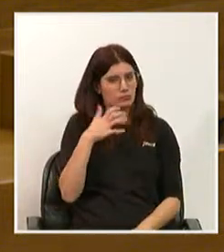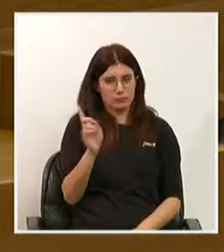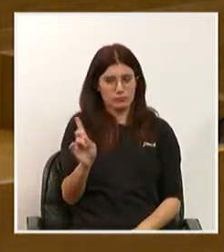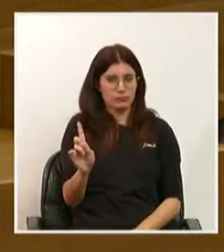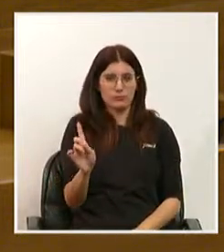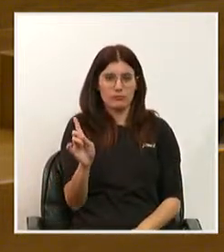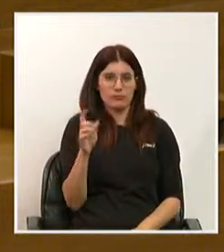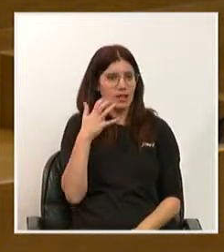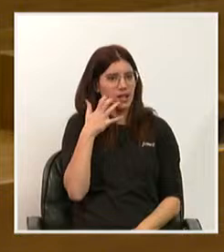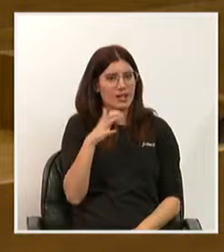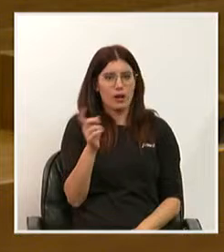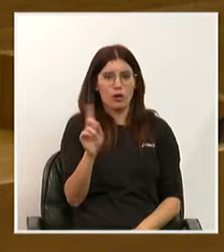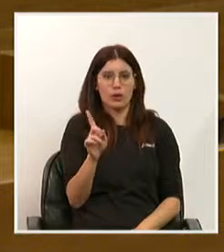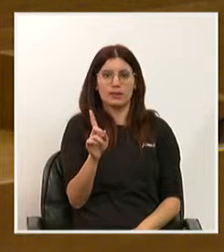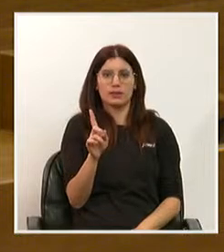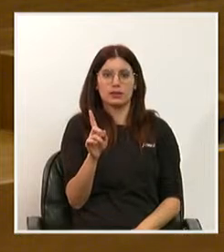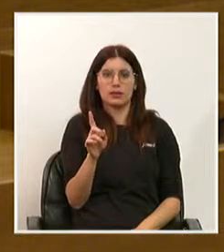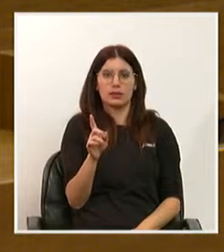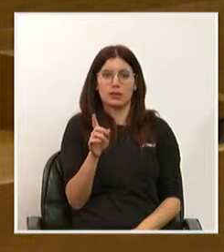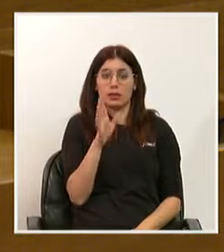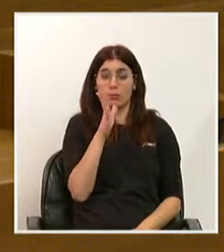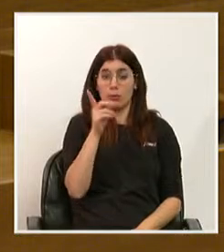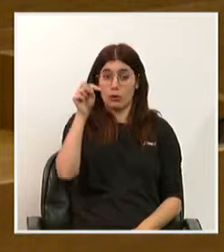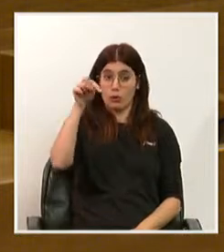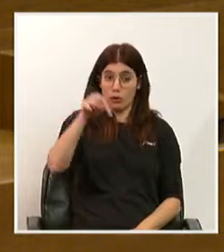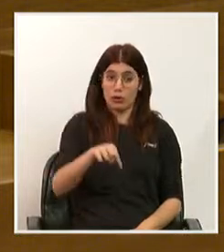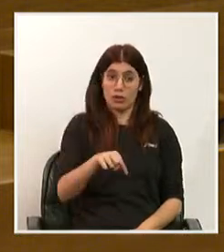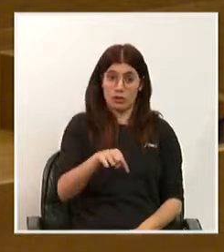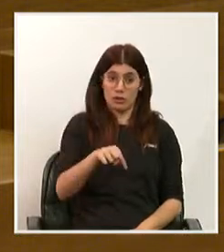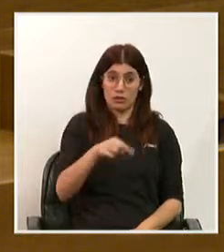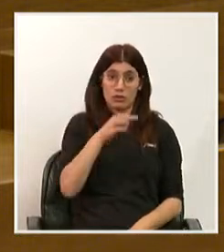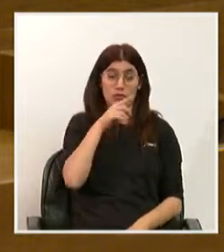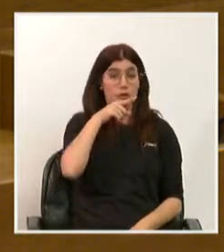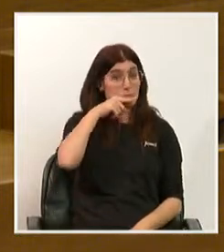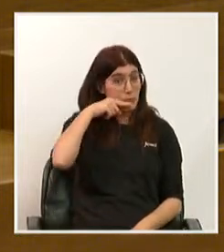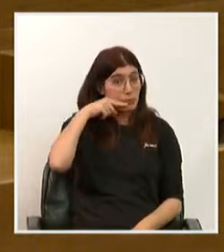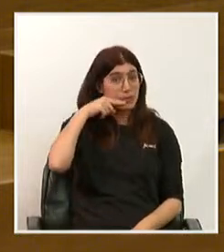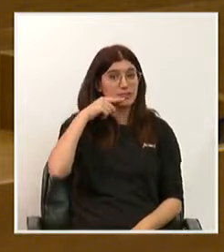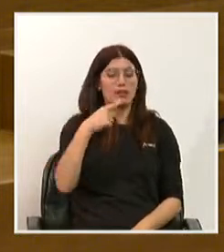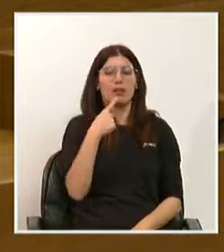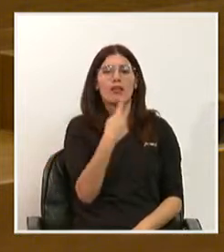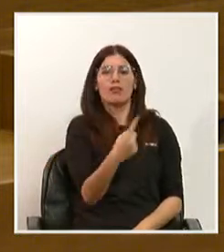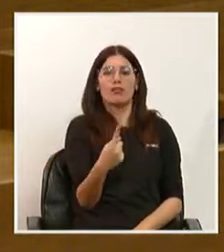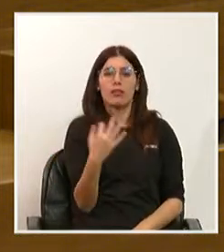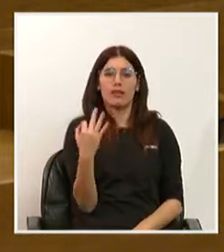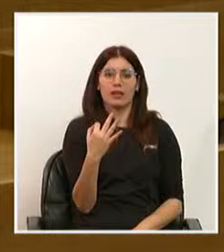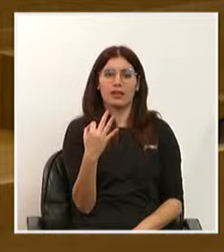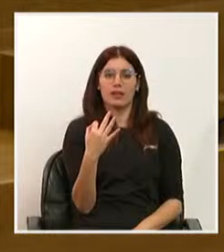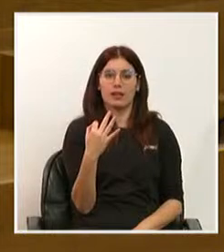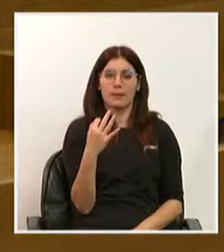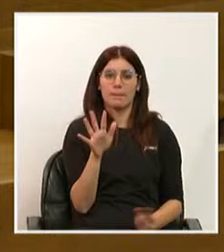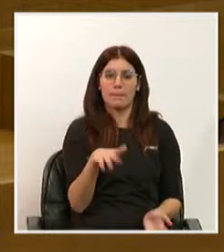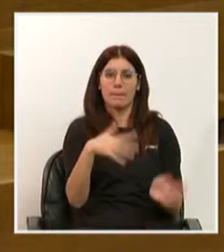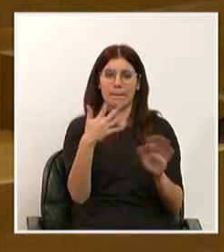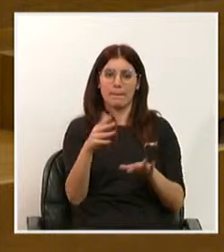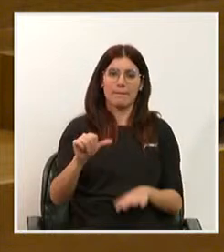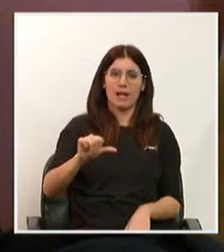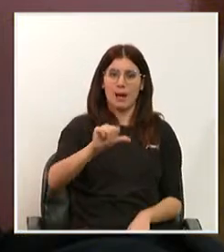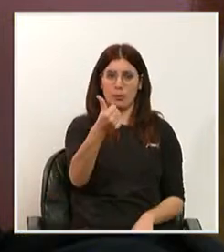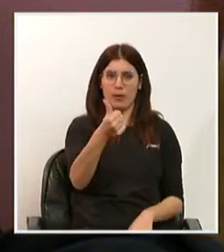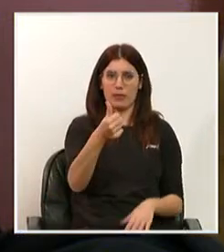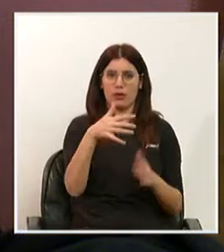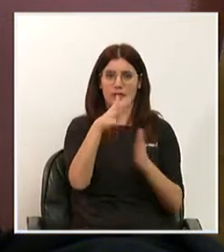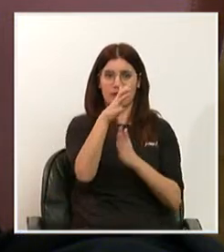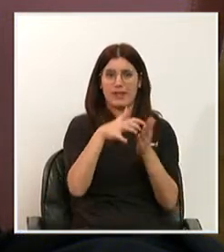decir no me extraña que hoy compromis diga que le parece bien lo de llevar a cabo la aprobación de beneficios